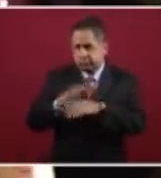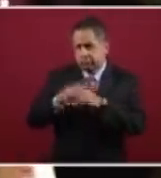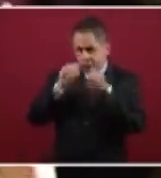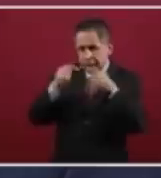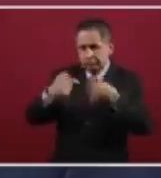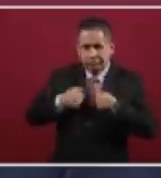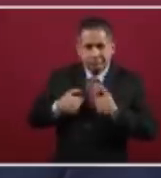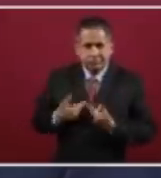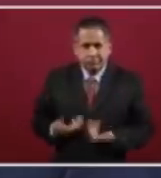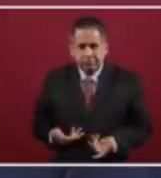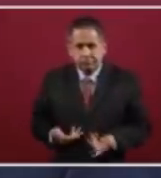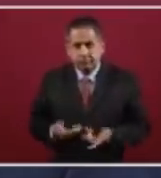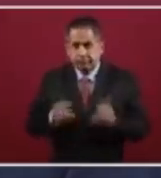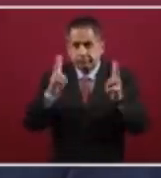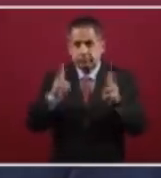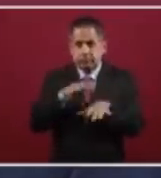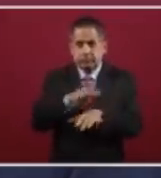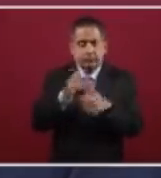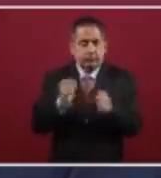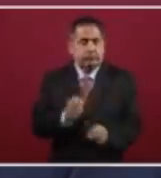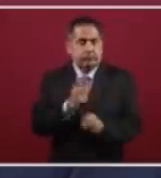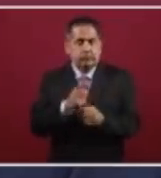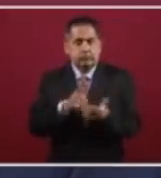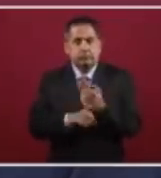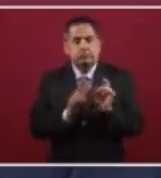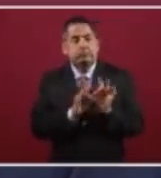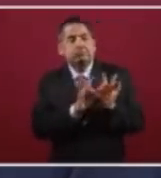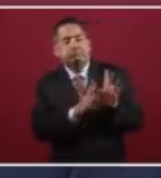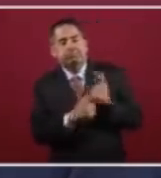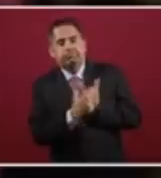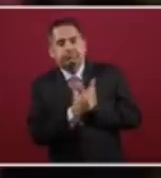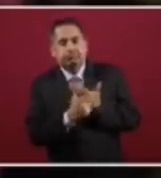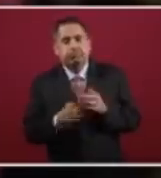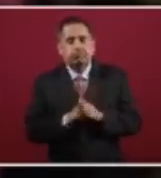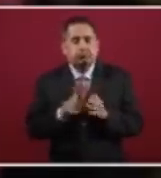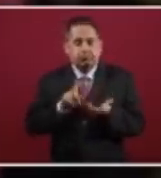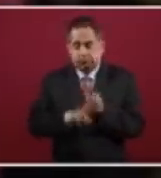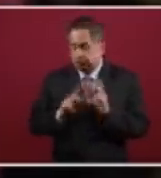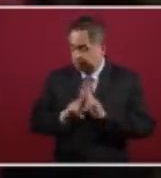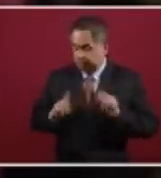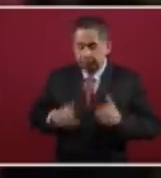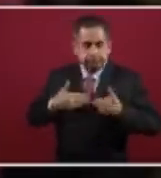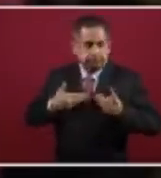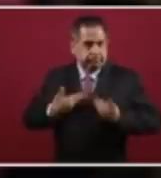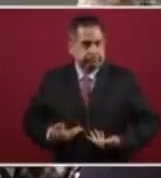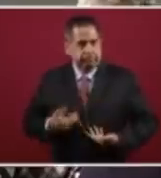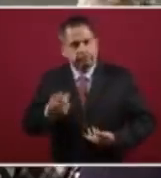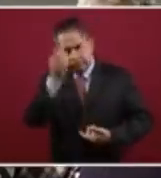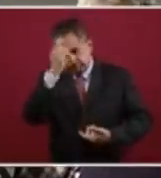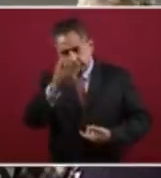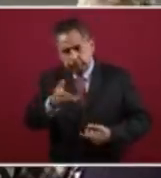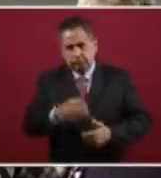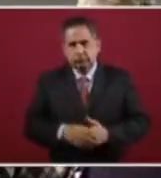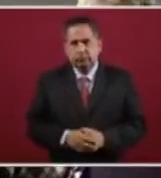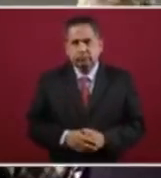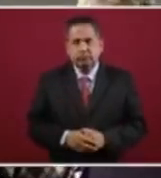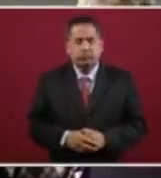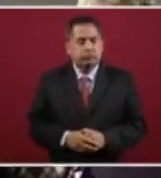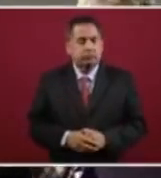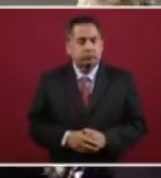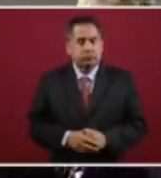porque tiene ahí un tema de seguridad o cómo recuperar la paz y la seguridad. ¿Qué opina de esto, presidente? Que debe de